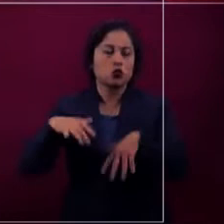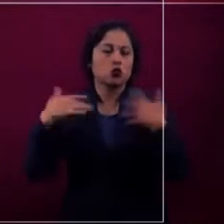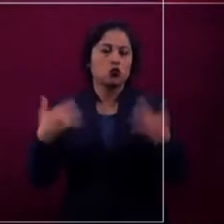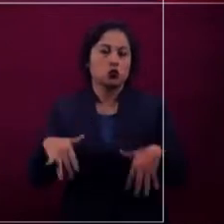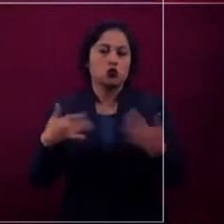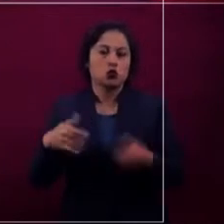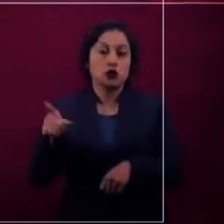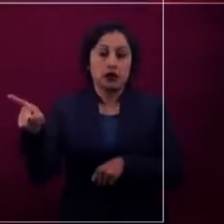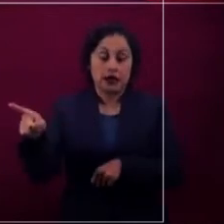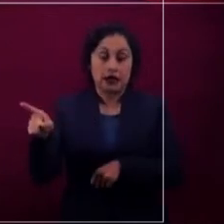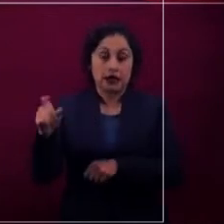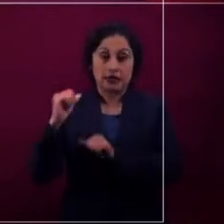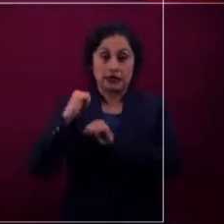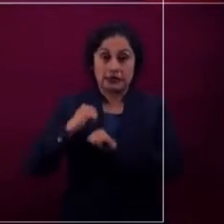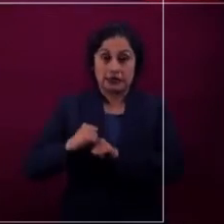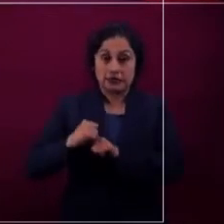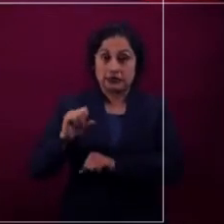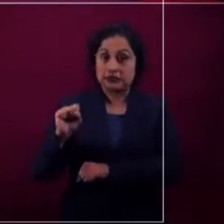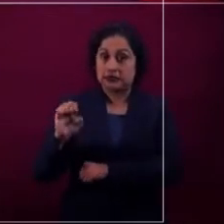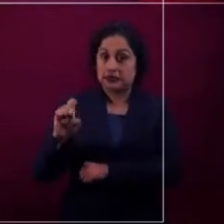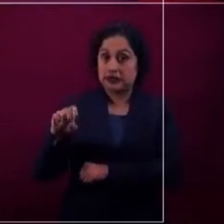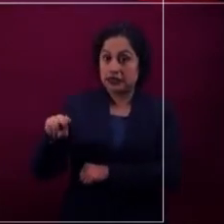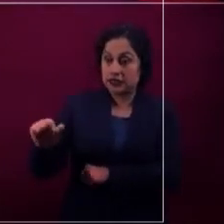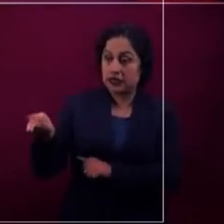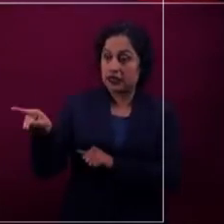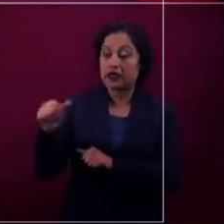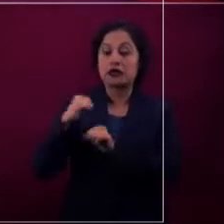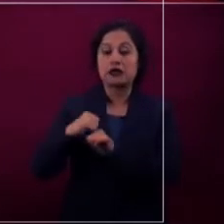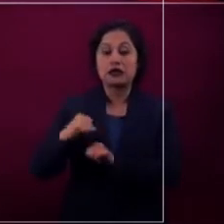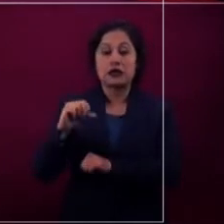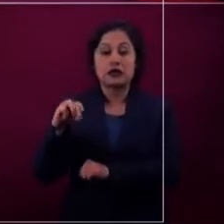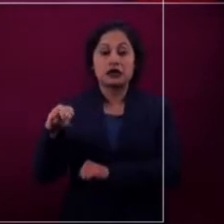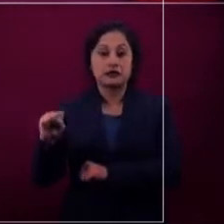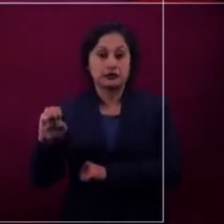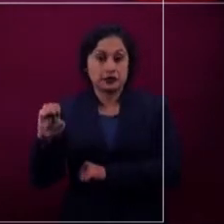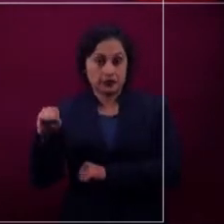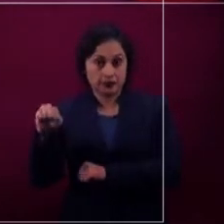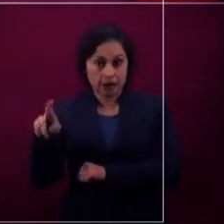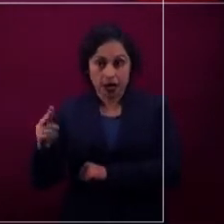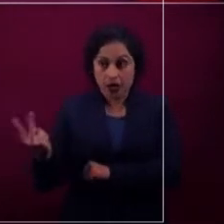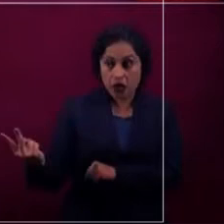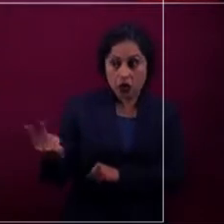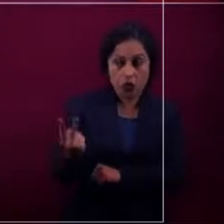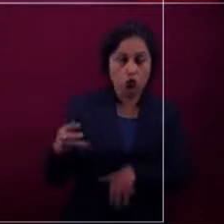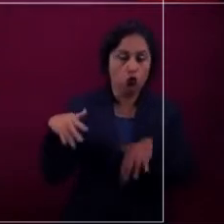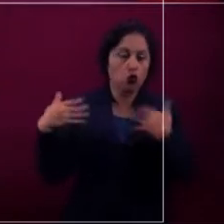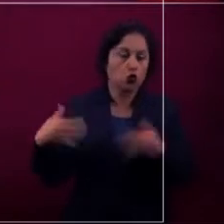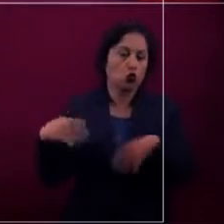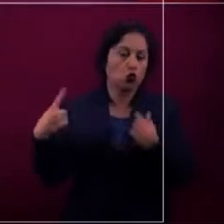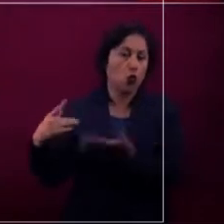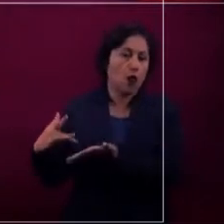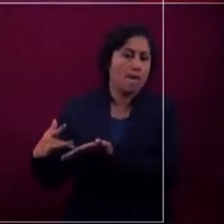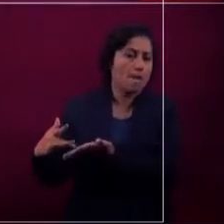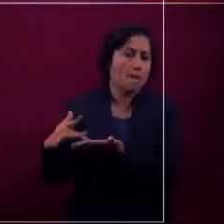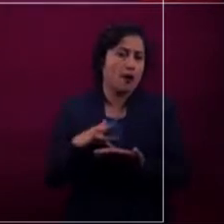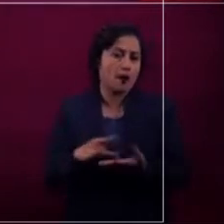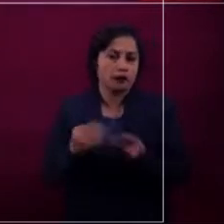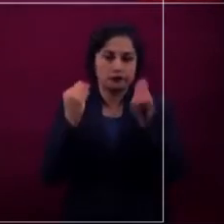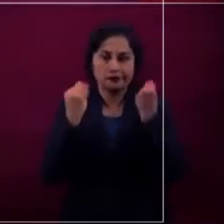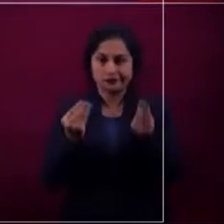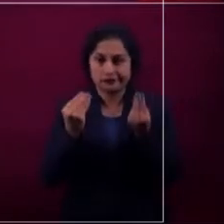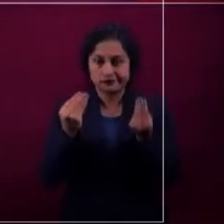el de Defensa y el de Marina, porque son dos instituciones que han sido fundamentales. Nada